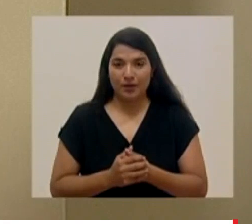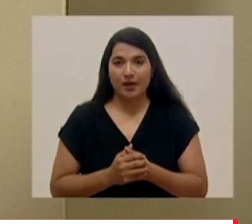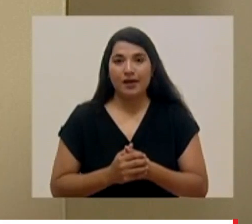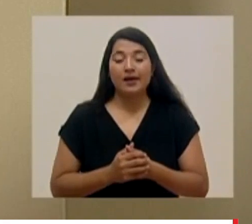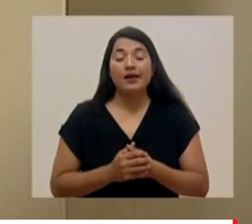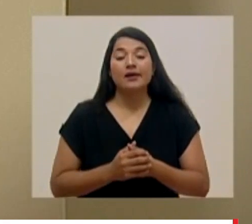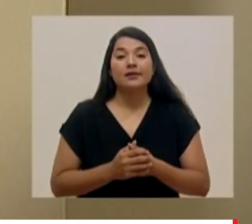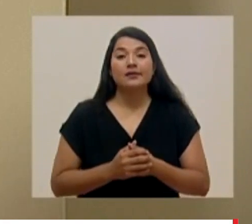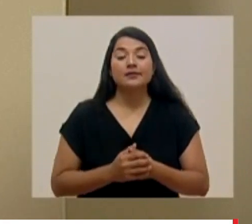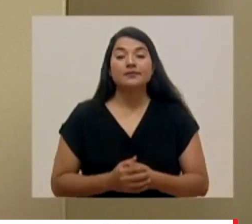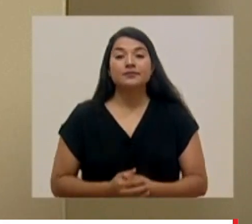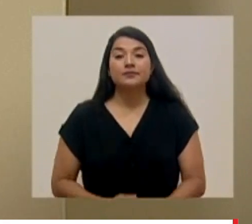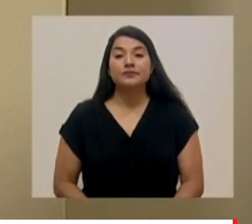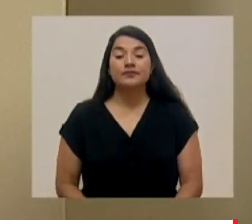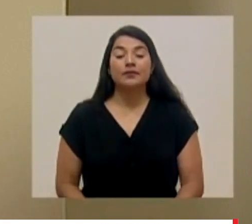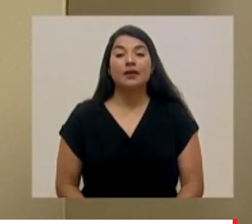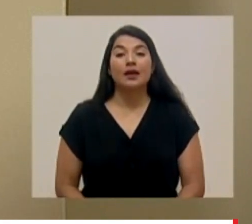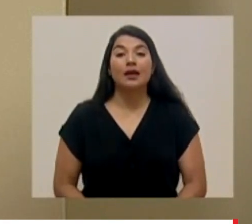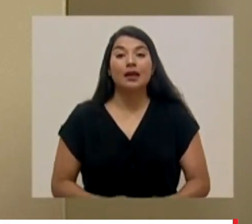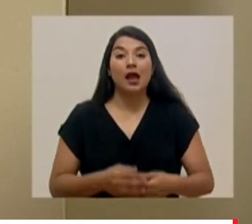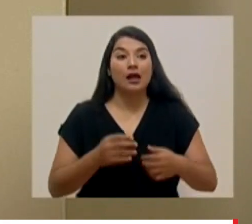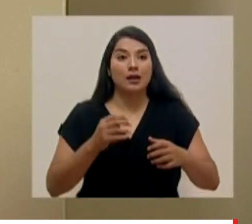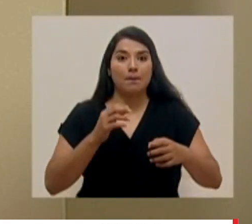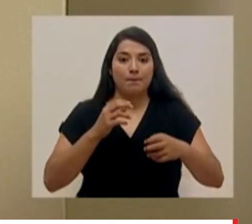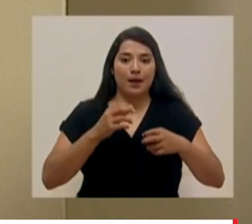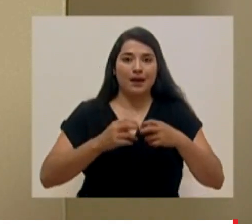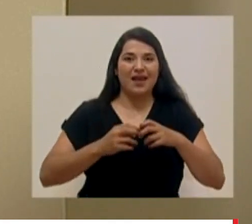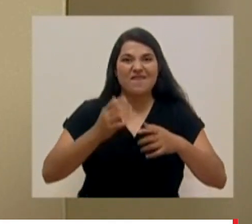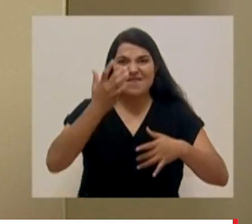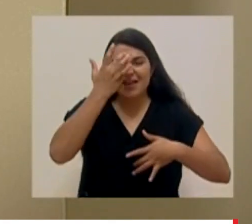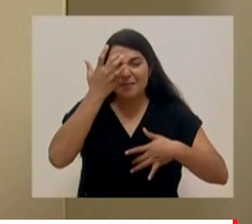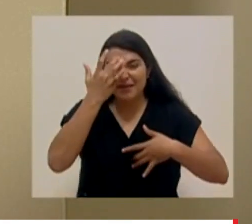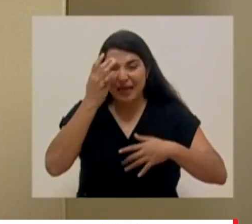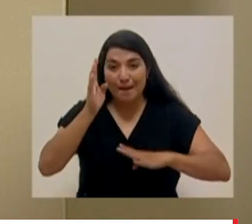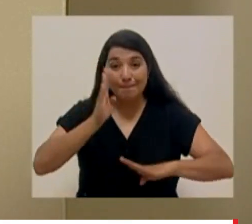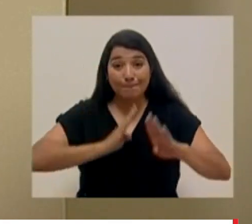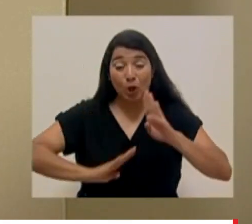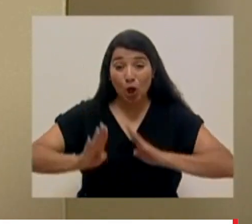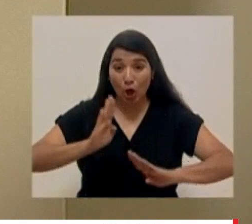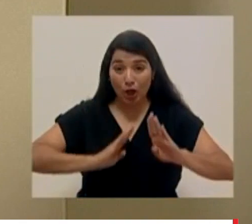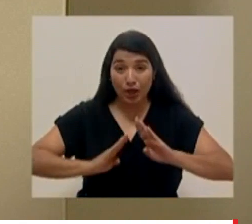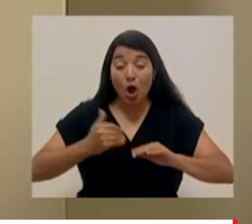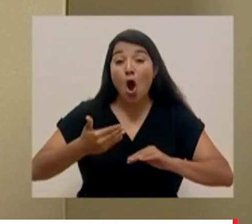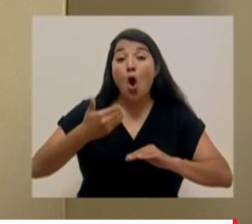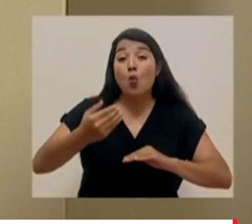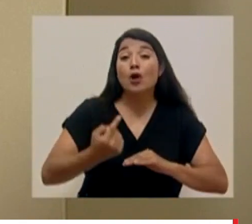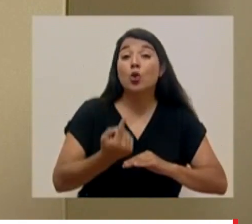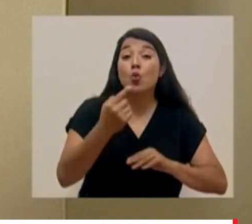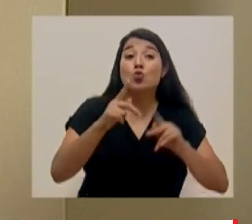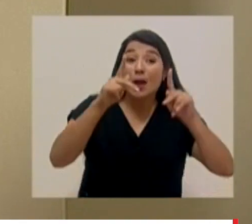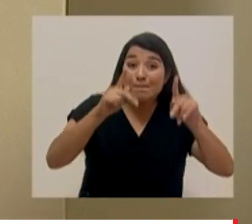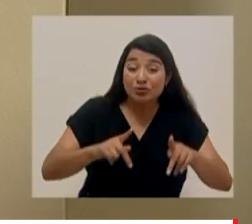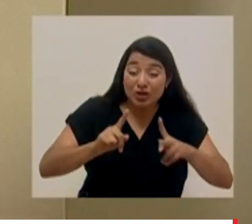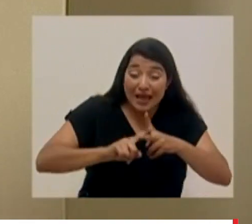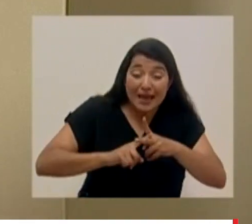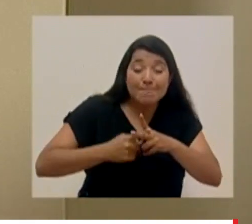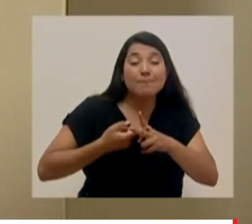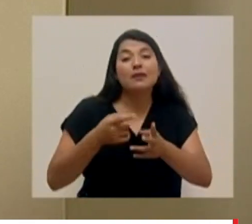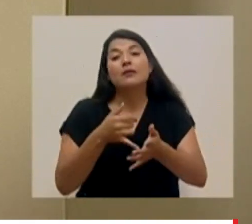las crisis biológicas que se generan cuando un paciente entra en una fase